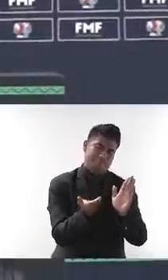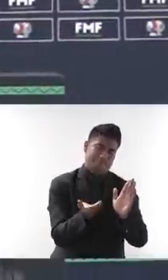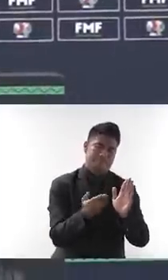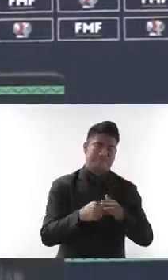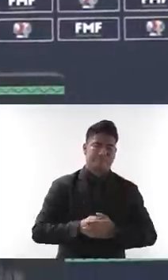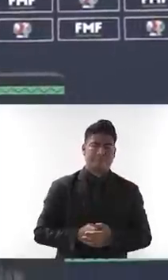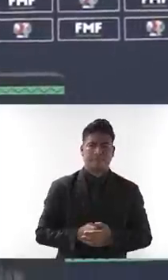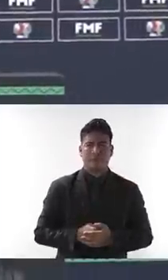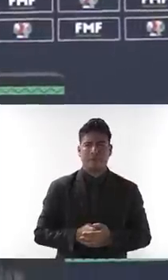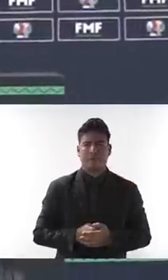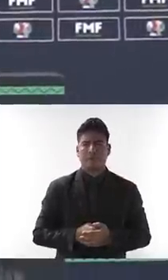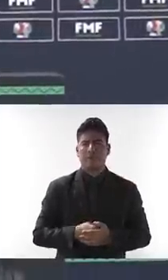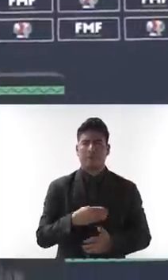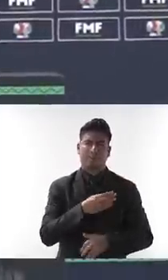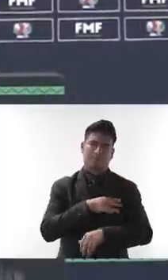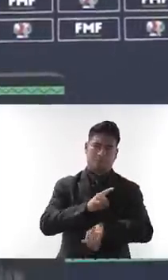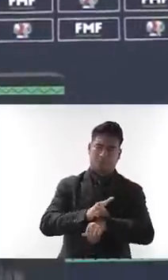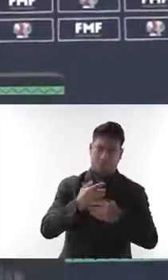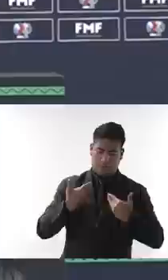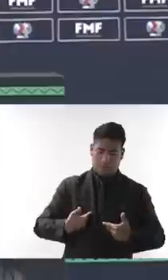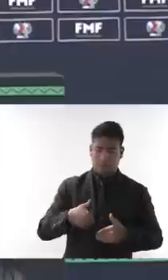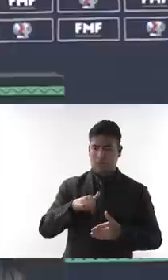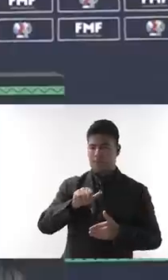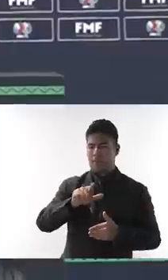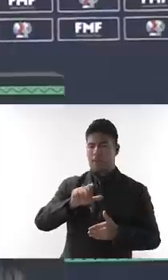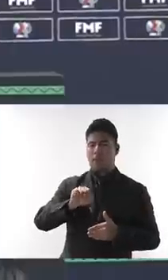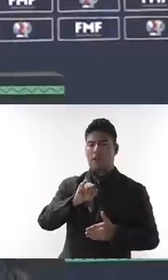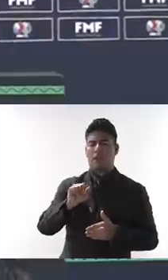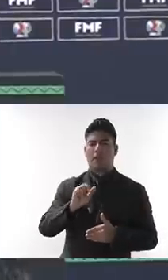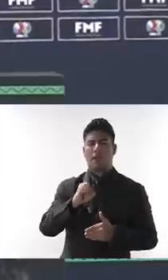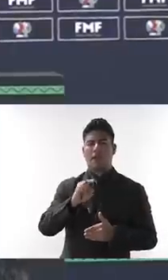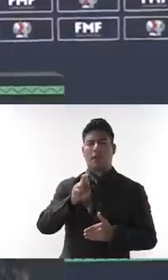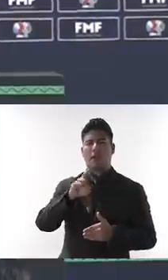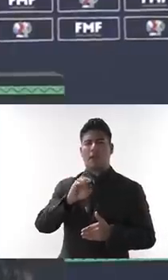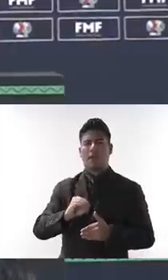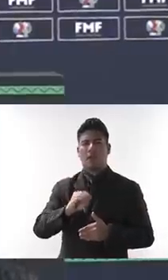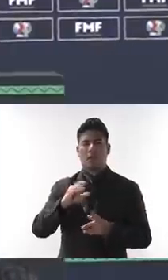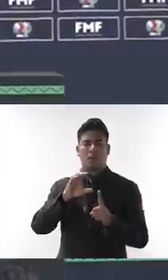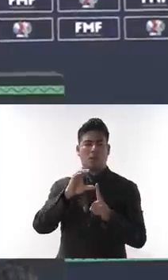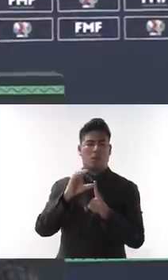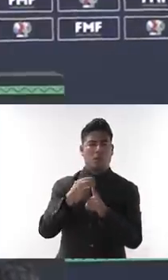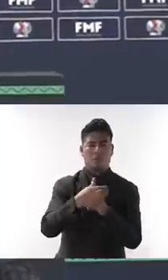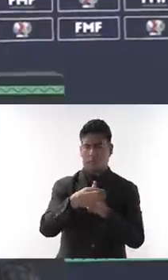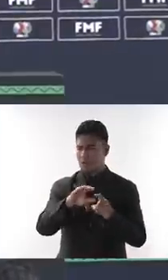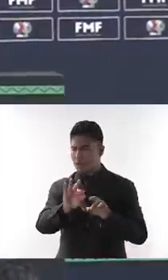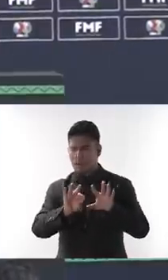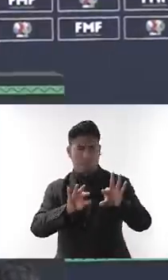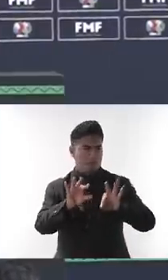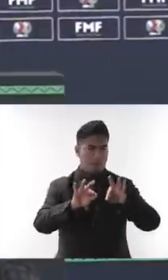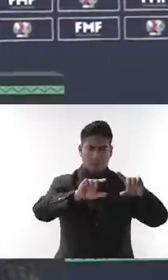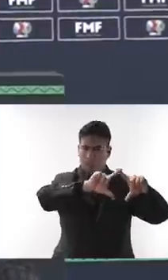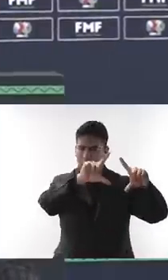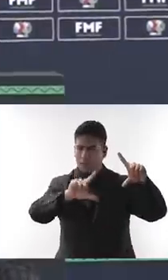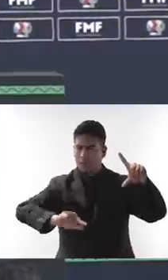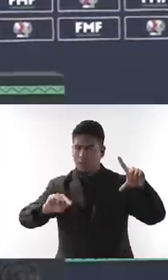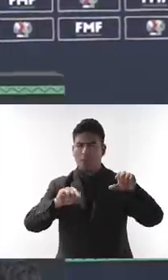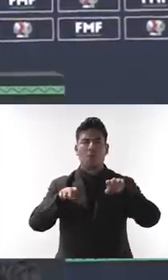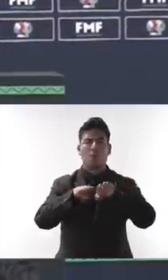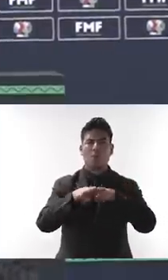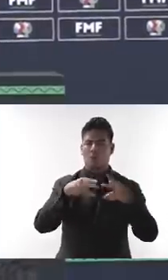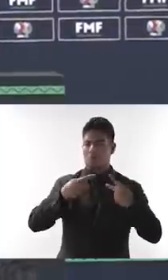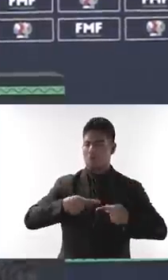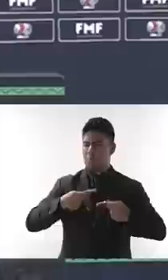Buen día, Alejandro. ¿Cómo se conformó el Comité de Selecciones Nacionales? Nace de